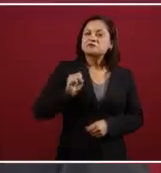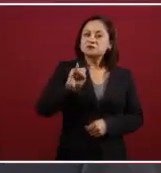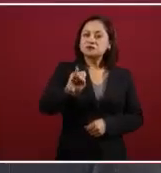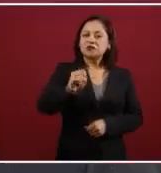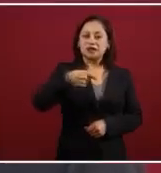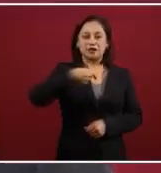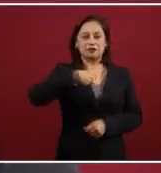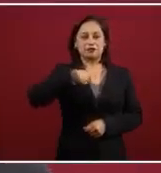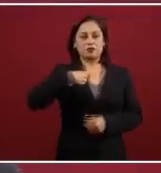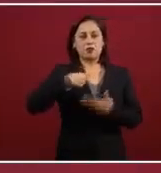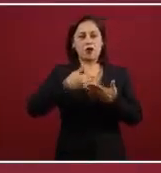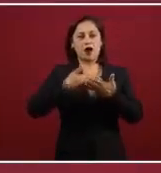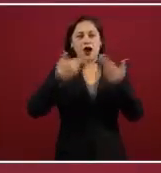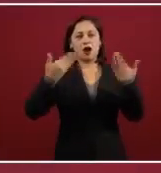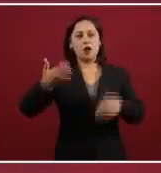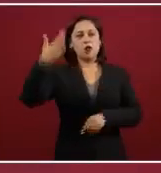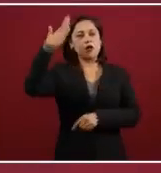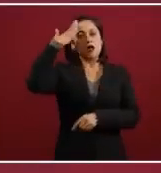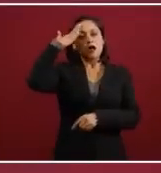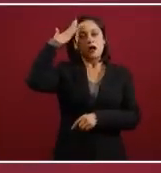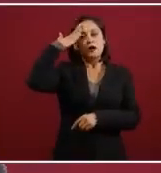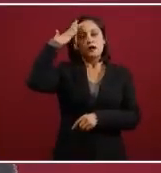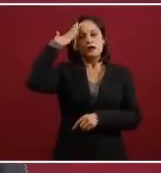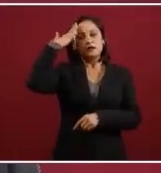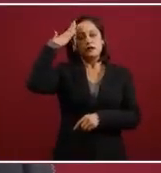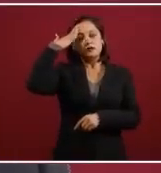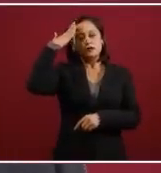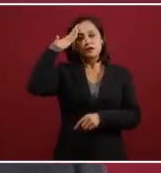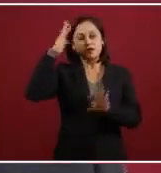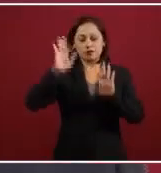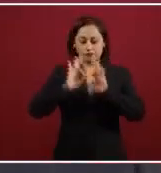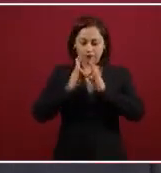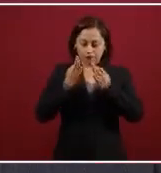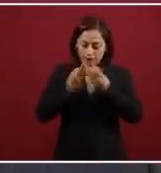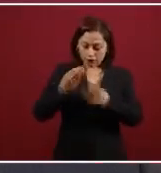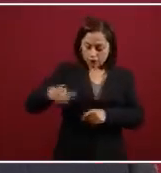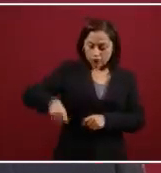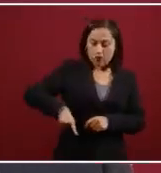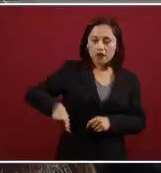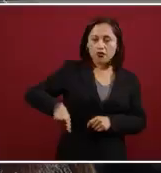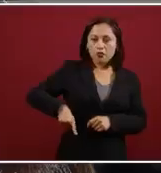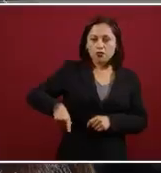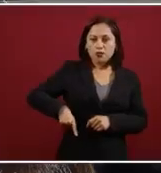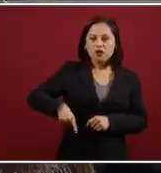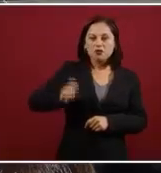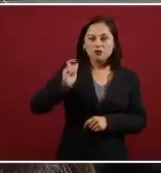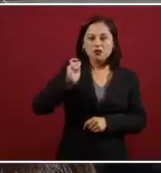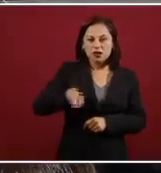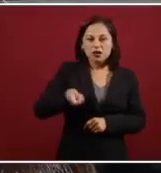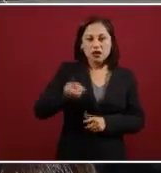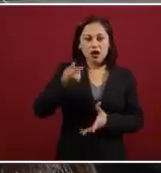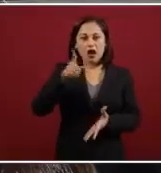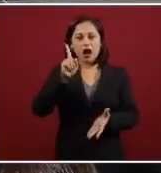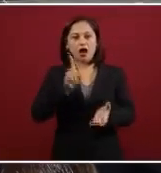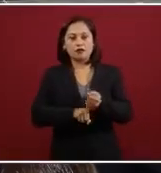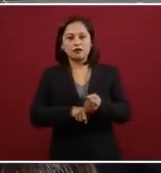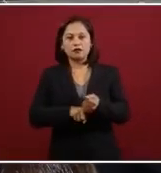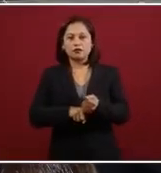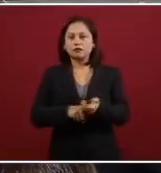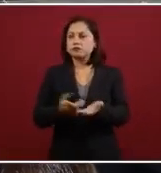gobierno en donde se garantiza el derecho de